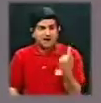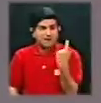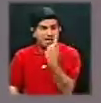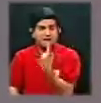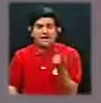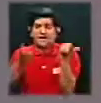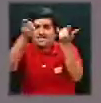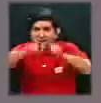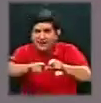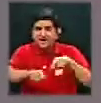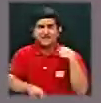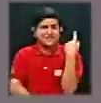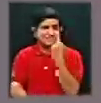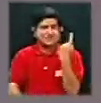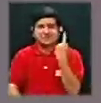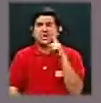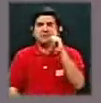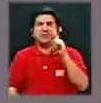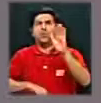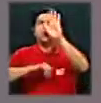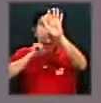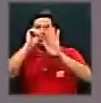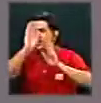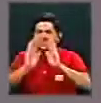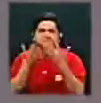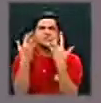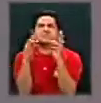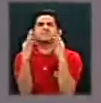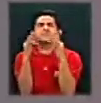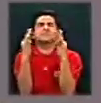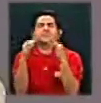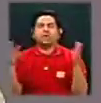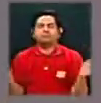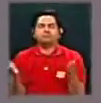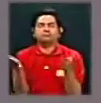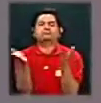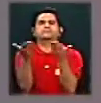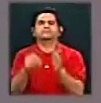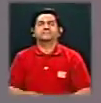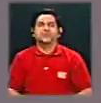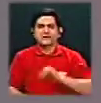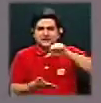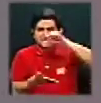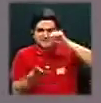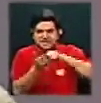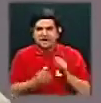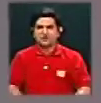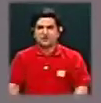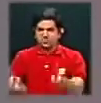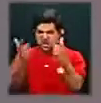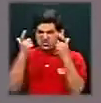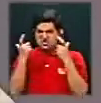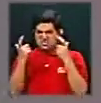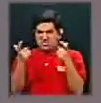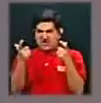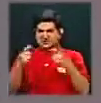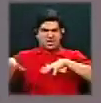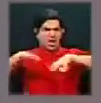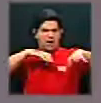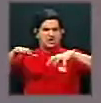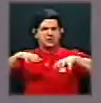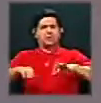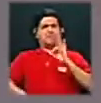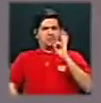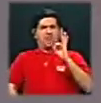En cada caso, siempre bajo un esquema que lo que busca es incentivar núcleos de opulencia, núcleos muy dinámicos y muy